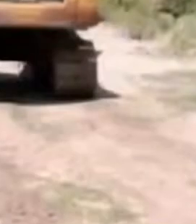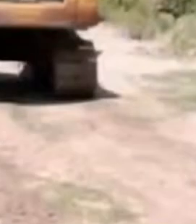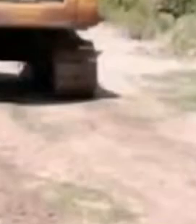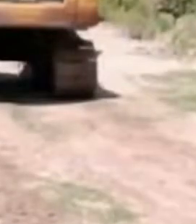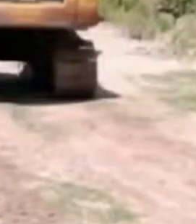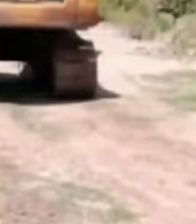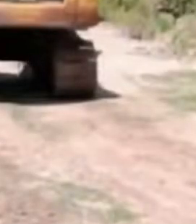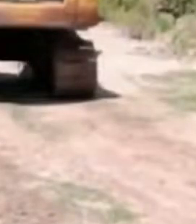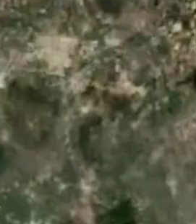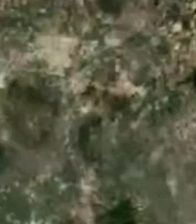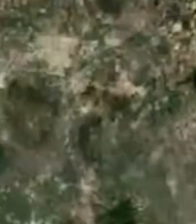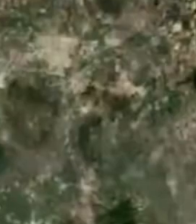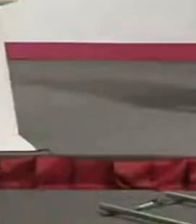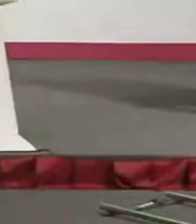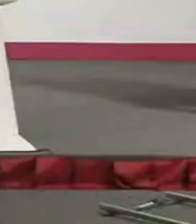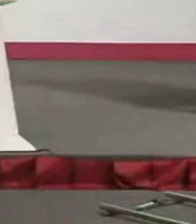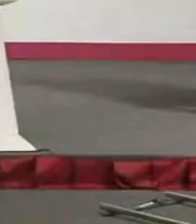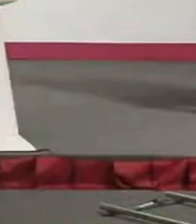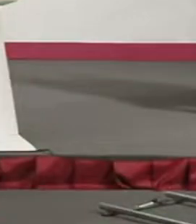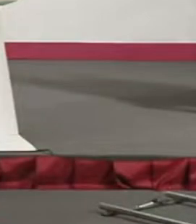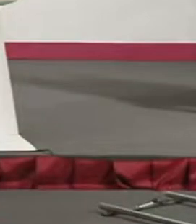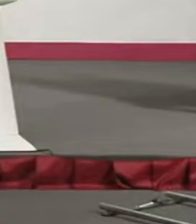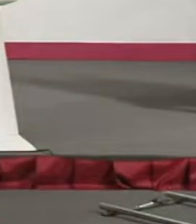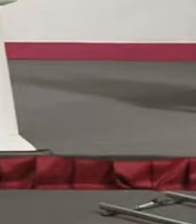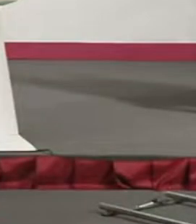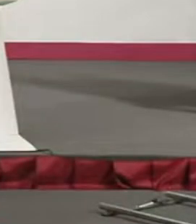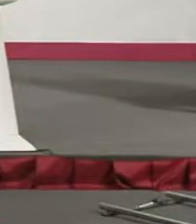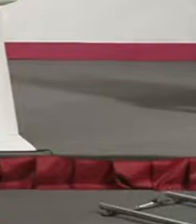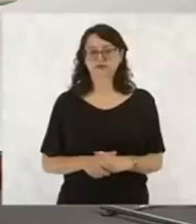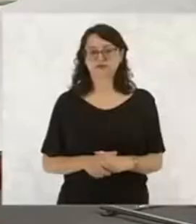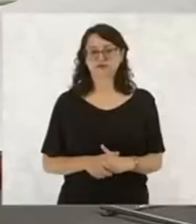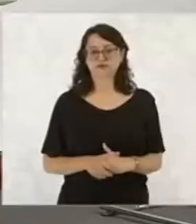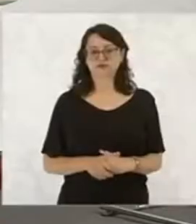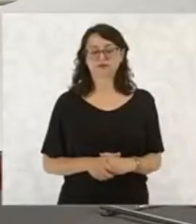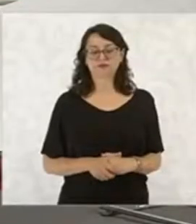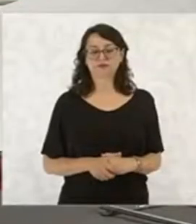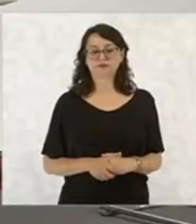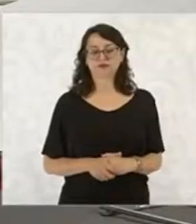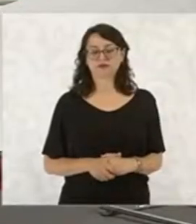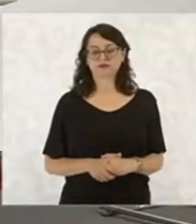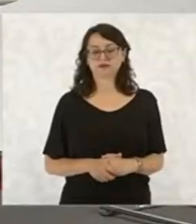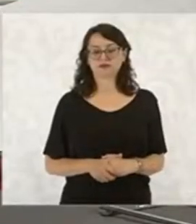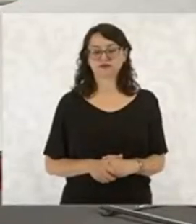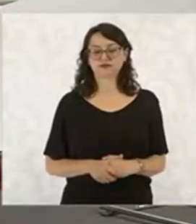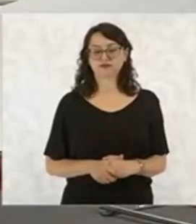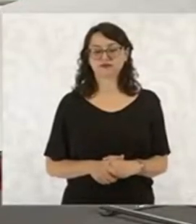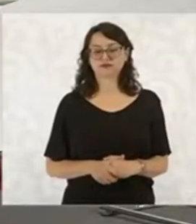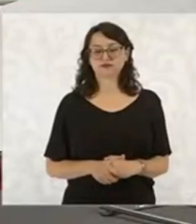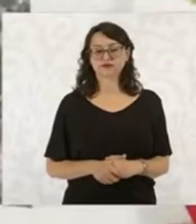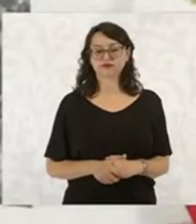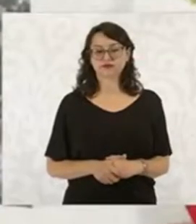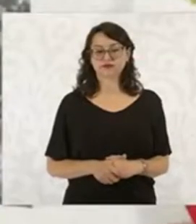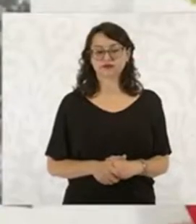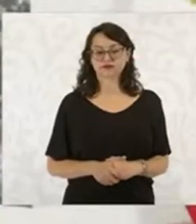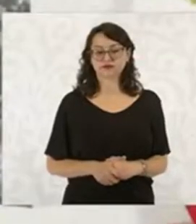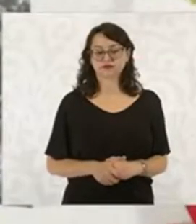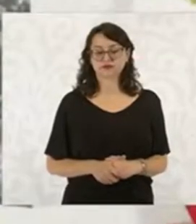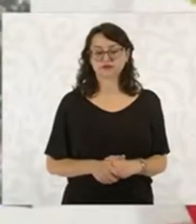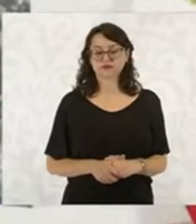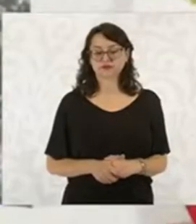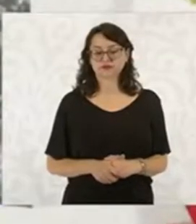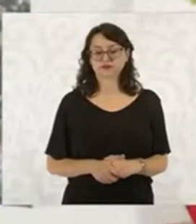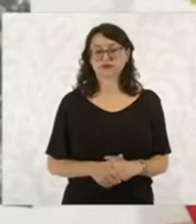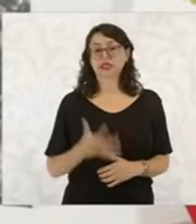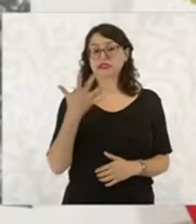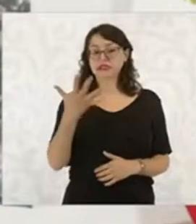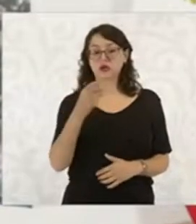la tecnificación, que son aproximadamente 120 millones de metros cúbicos, es la que será conducida a la población de estos